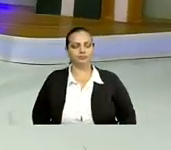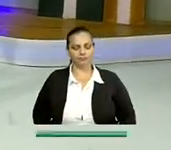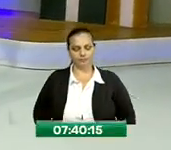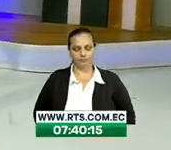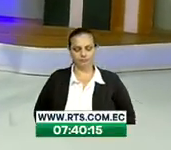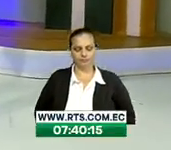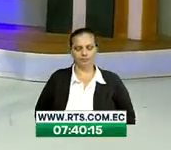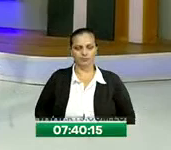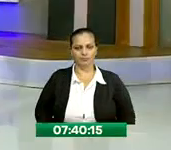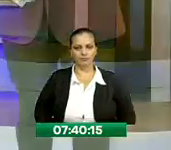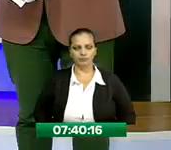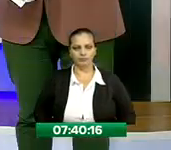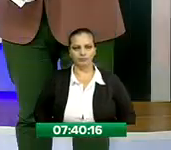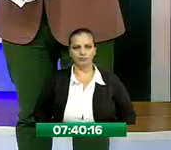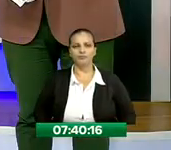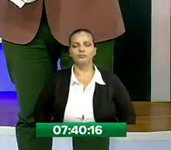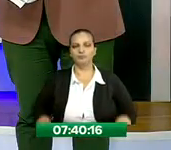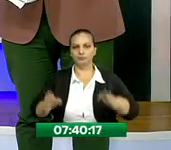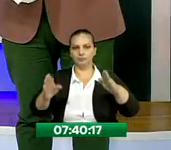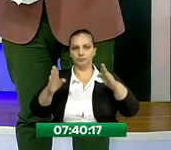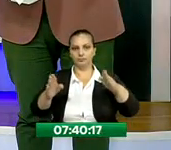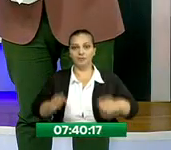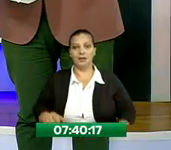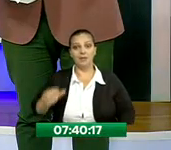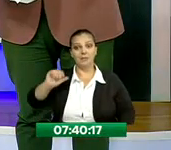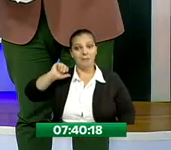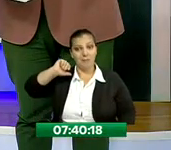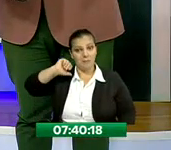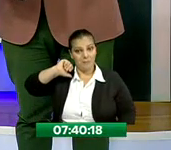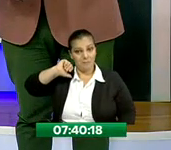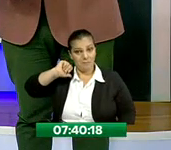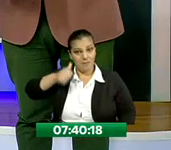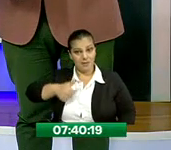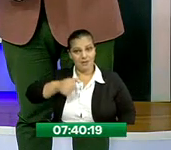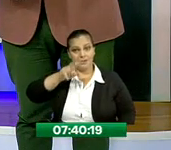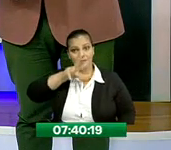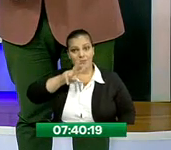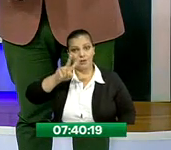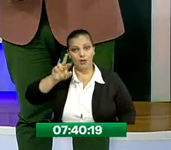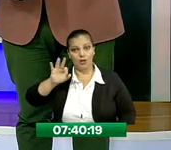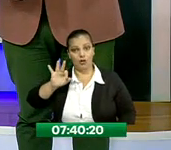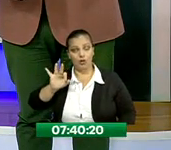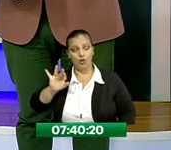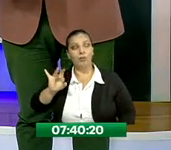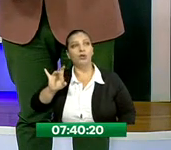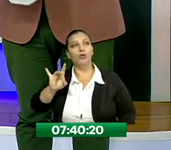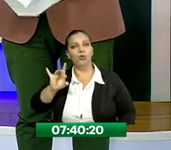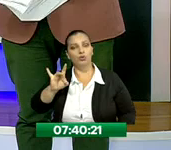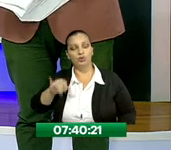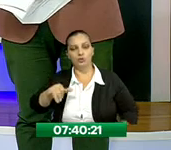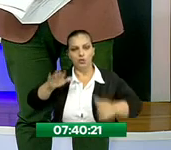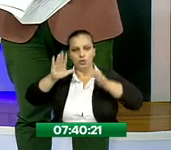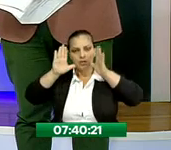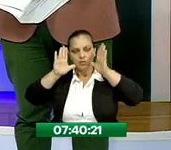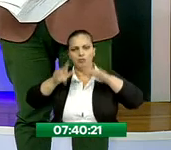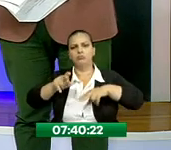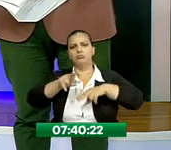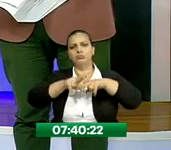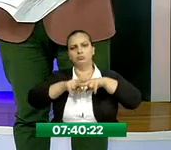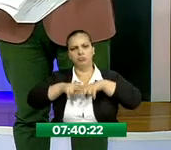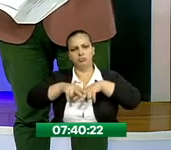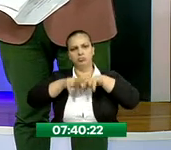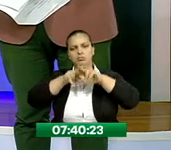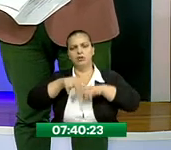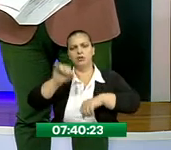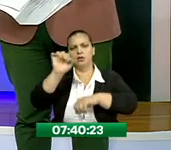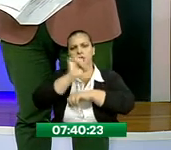28 de diciembre se podrán matricular los vehículos rezagados en los centros de revisión técnica. Como nos cuenta nuestra